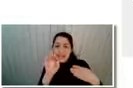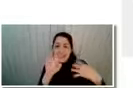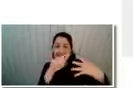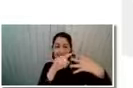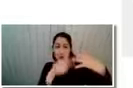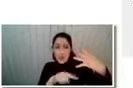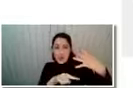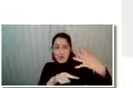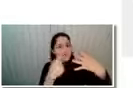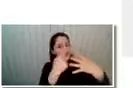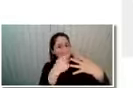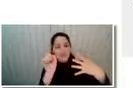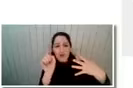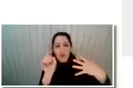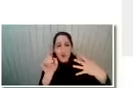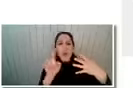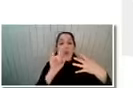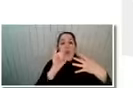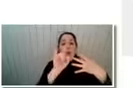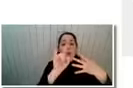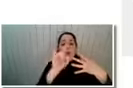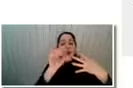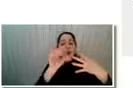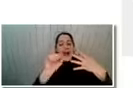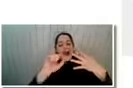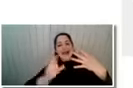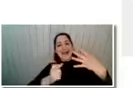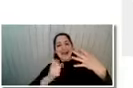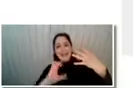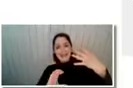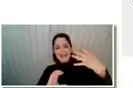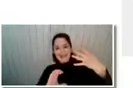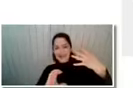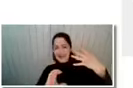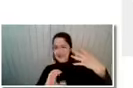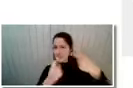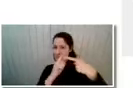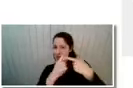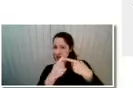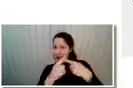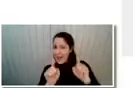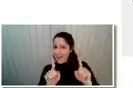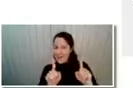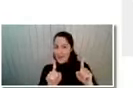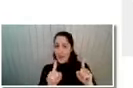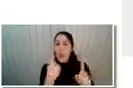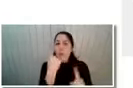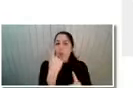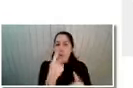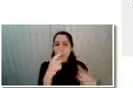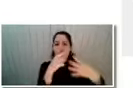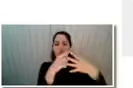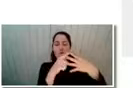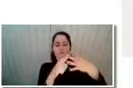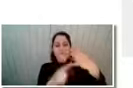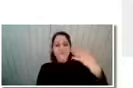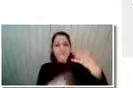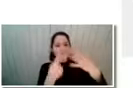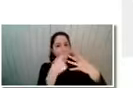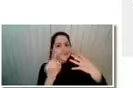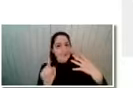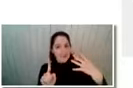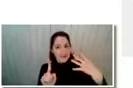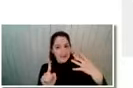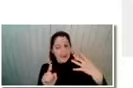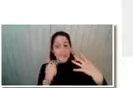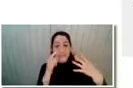es UAGC, ¿ya? Cambia un uracilo en su base nitrogenada en vez de una timina.